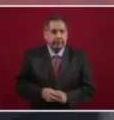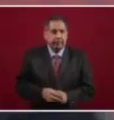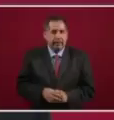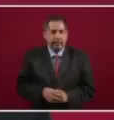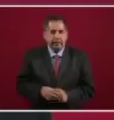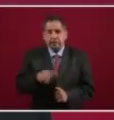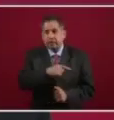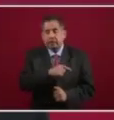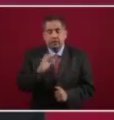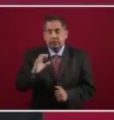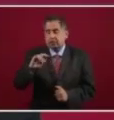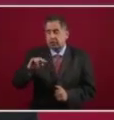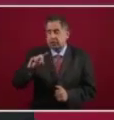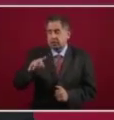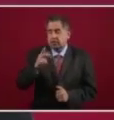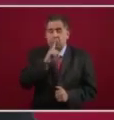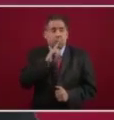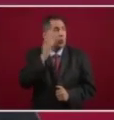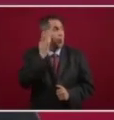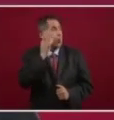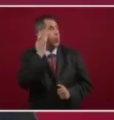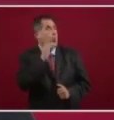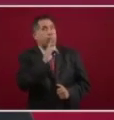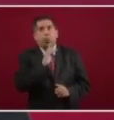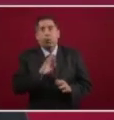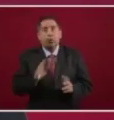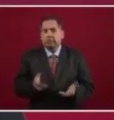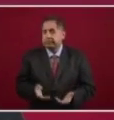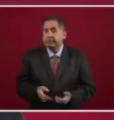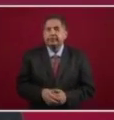no se dieron por enterados.